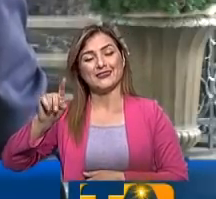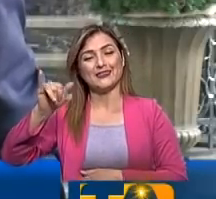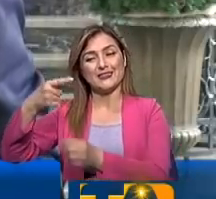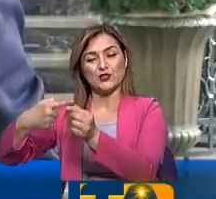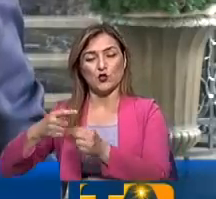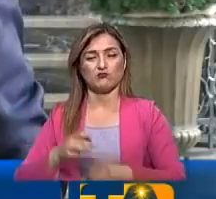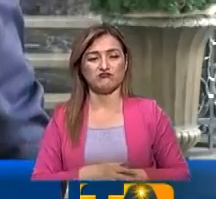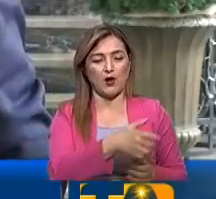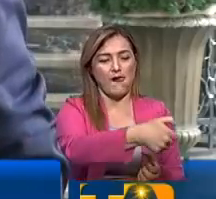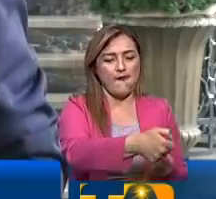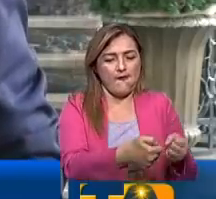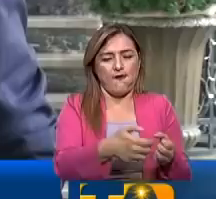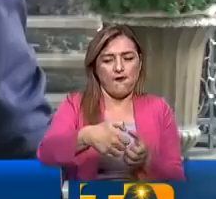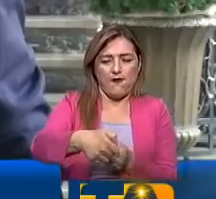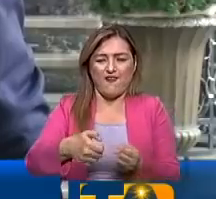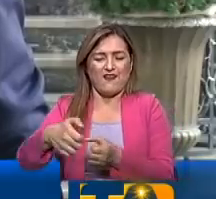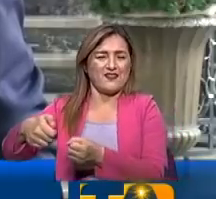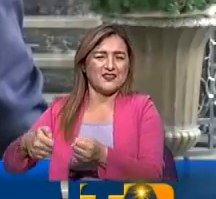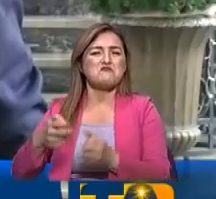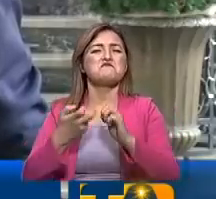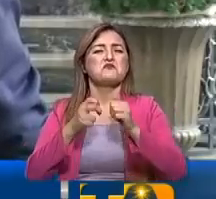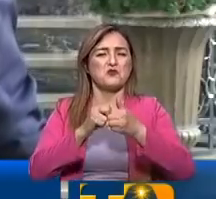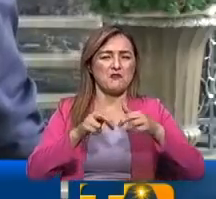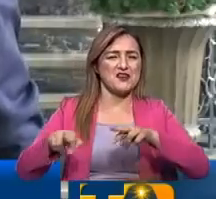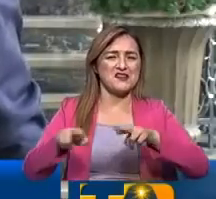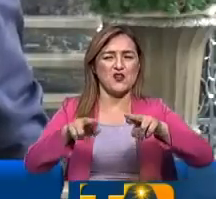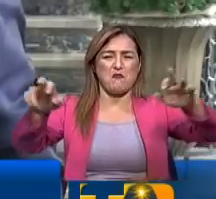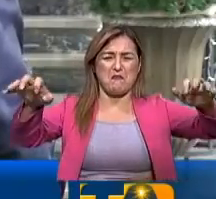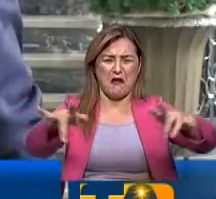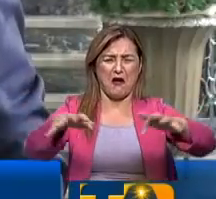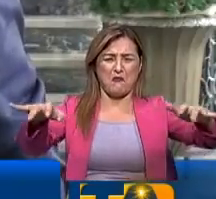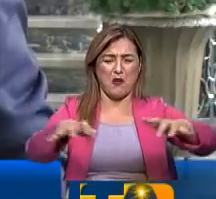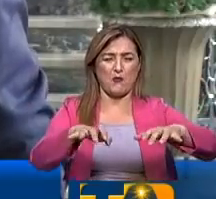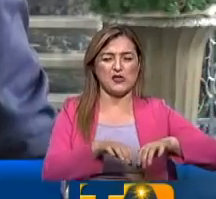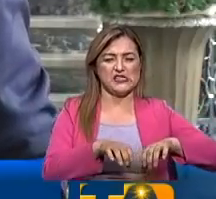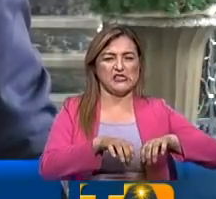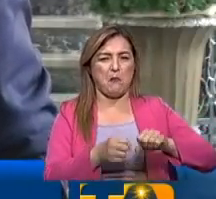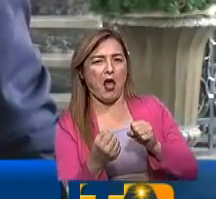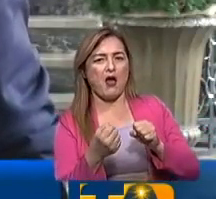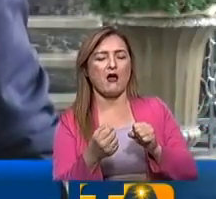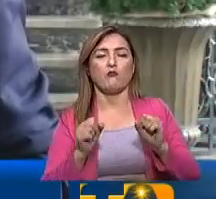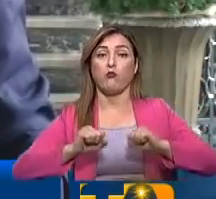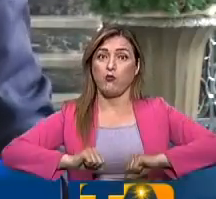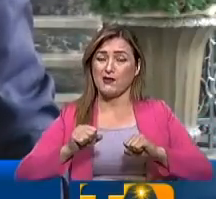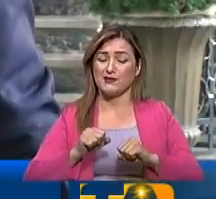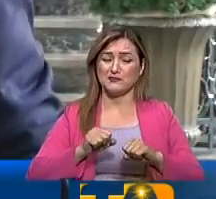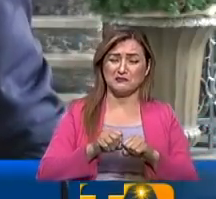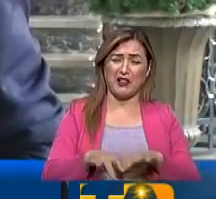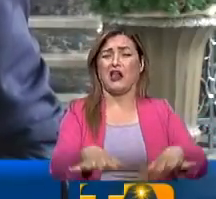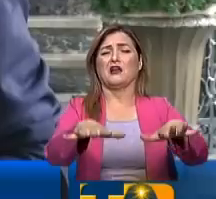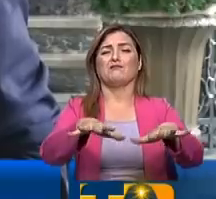ha ocurrido para prevenir riesgos mayores y eventuales derrames frente al avance de la erosión